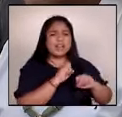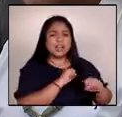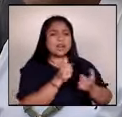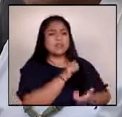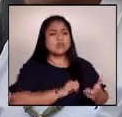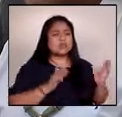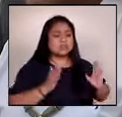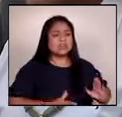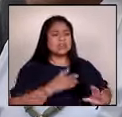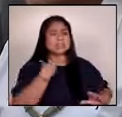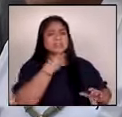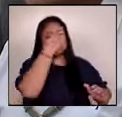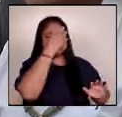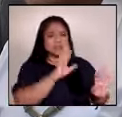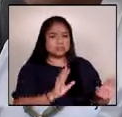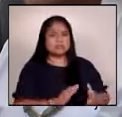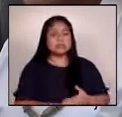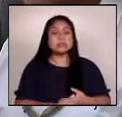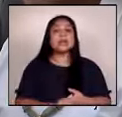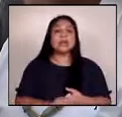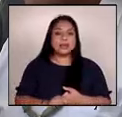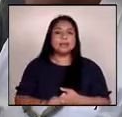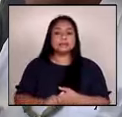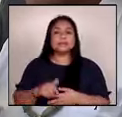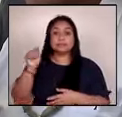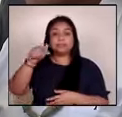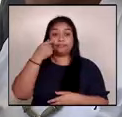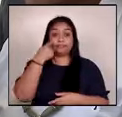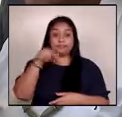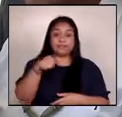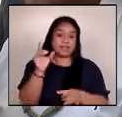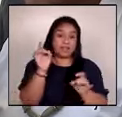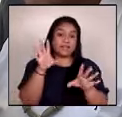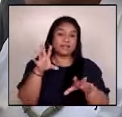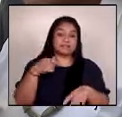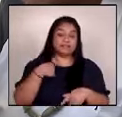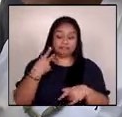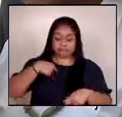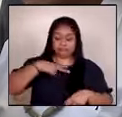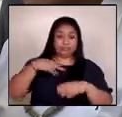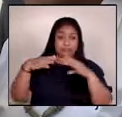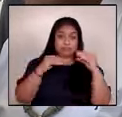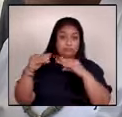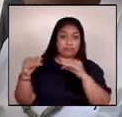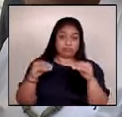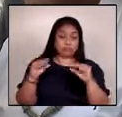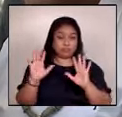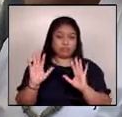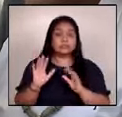Quiché? Mire, eso es algo que discutimos. Los alcaldes